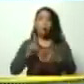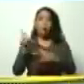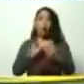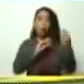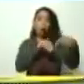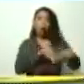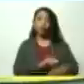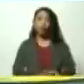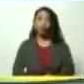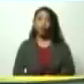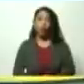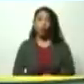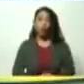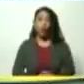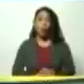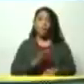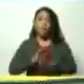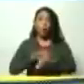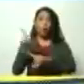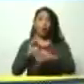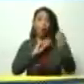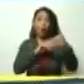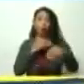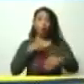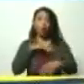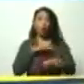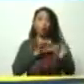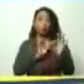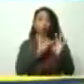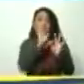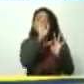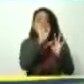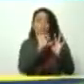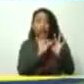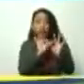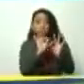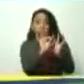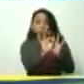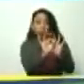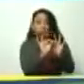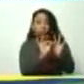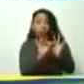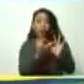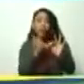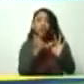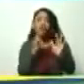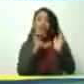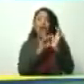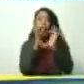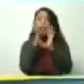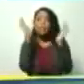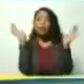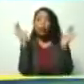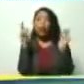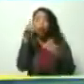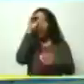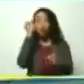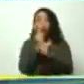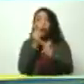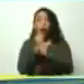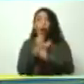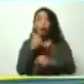acuerdo por este acuerdo los mediremos dice la Biblia por sus obras los